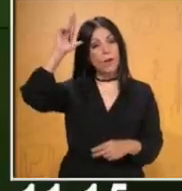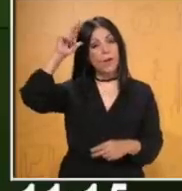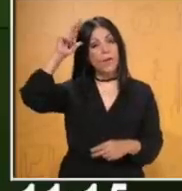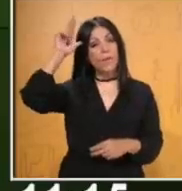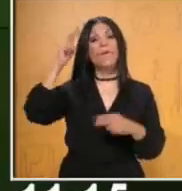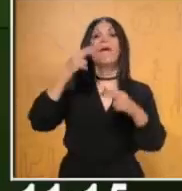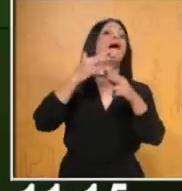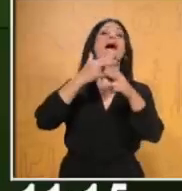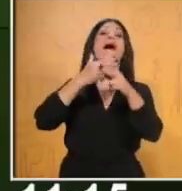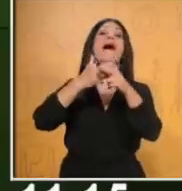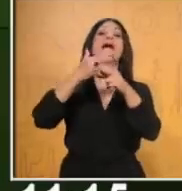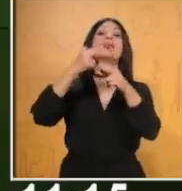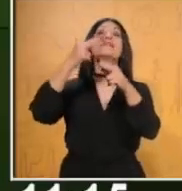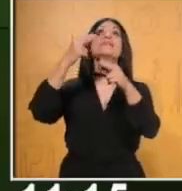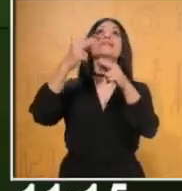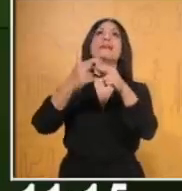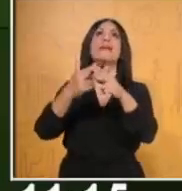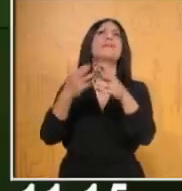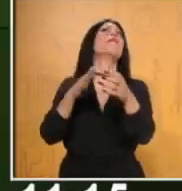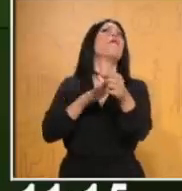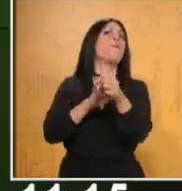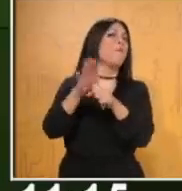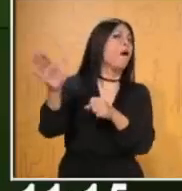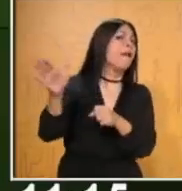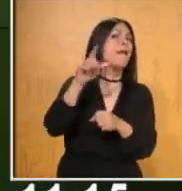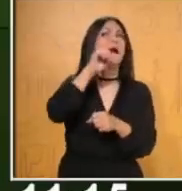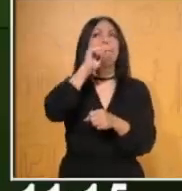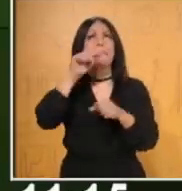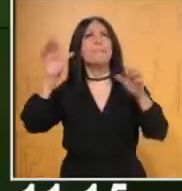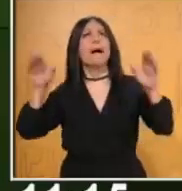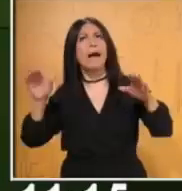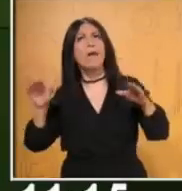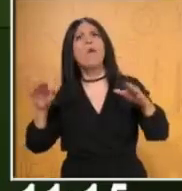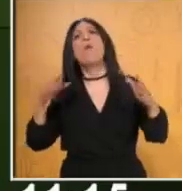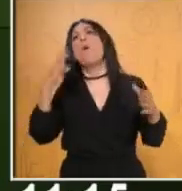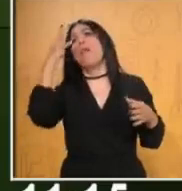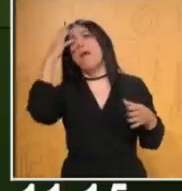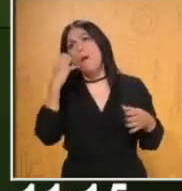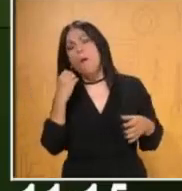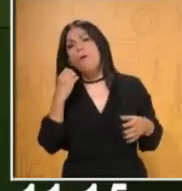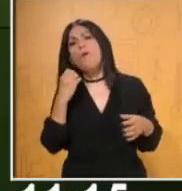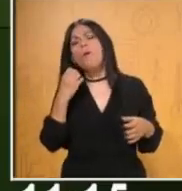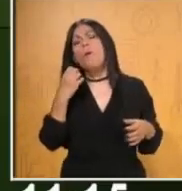pájaro, B, león o C, perro.